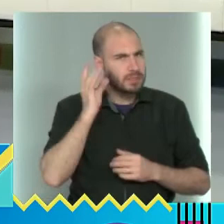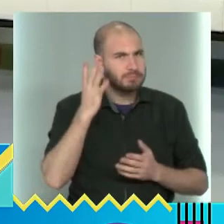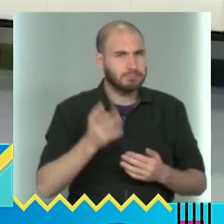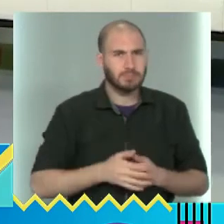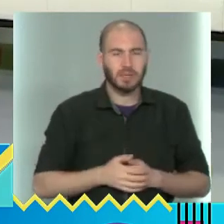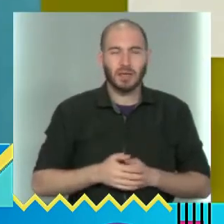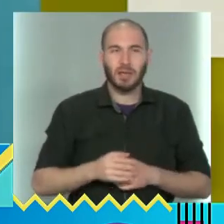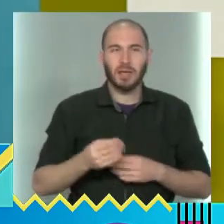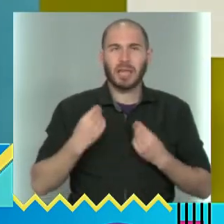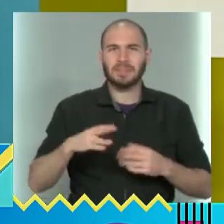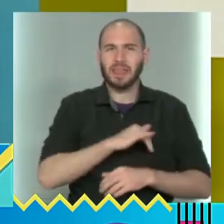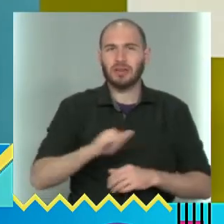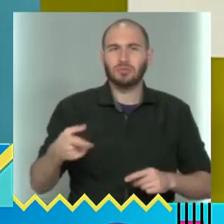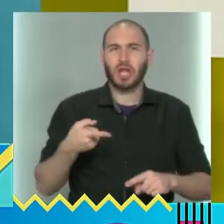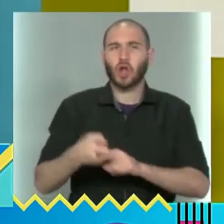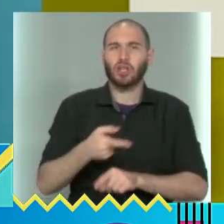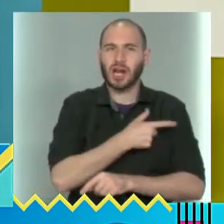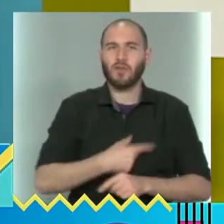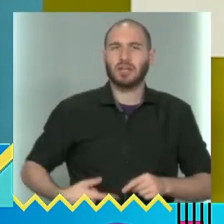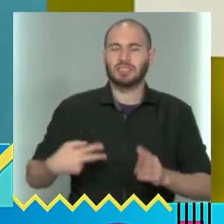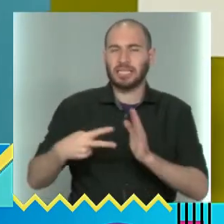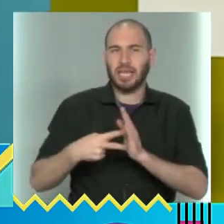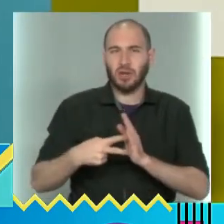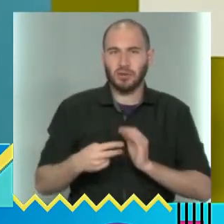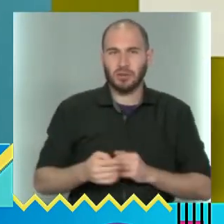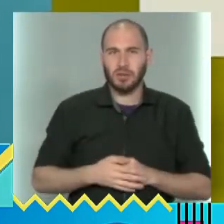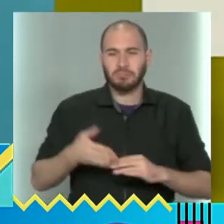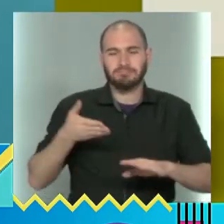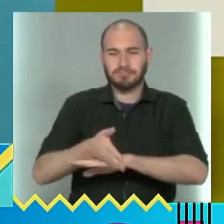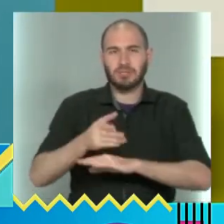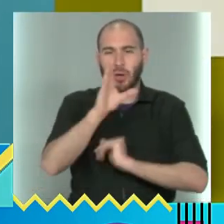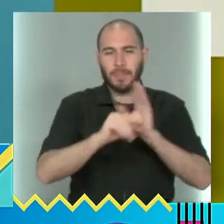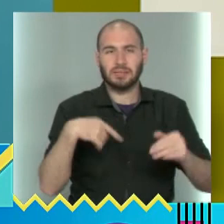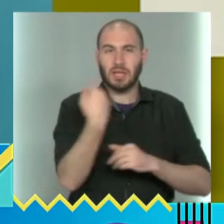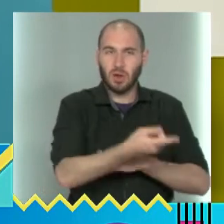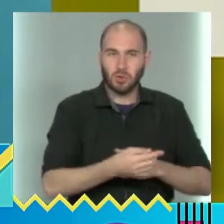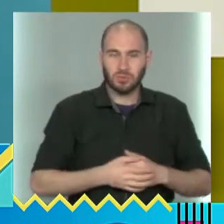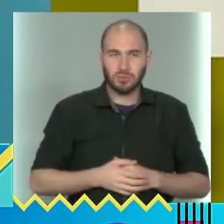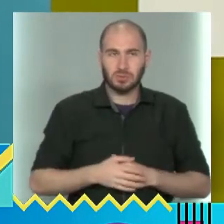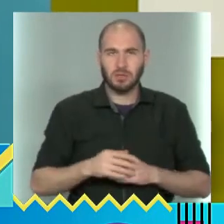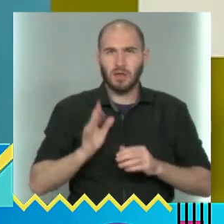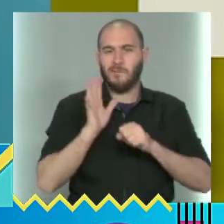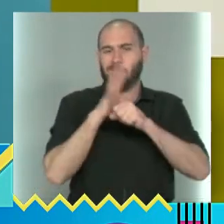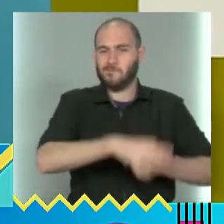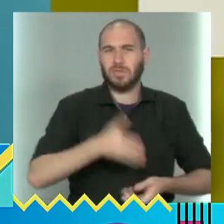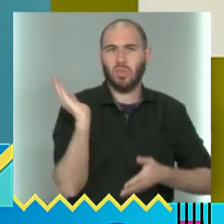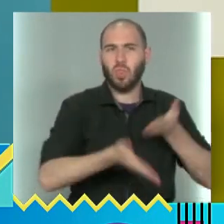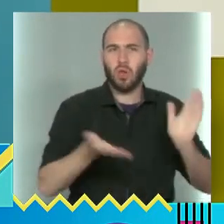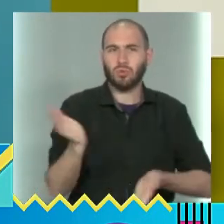¿Qué pasa con las denuncias contra el gobierno sirio de intervenciones en otros países, de represión, de